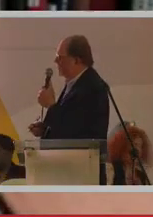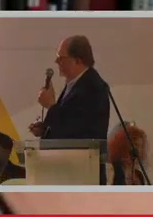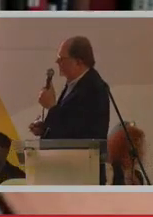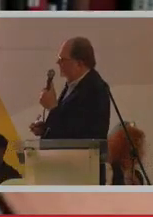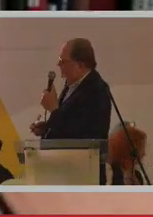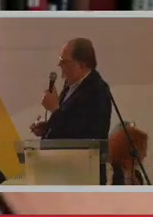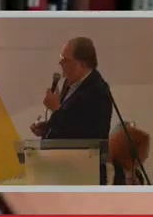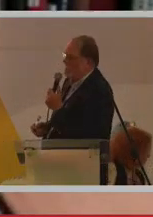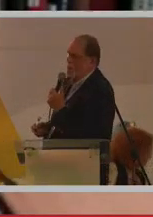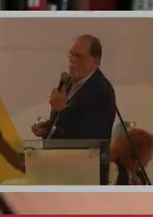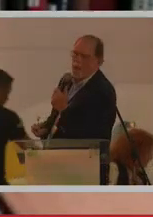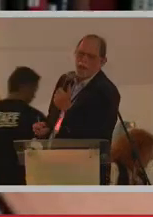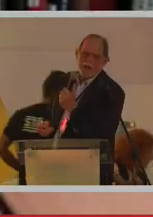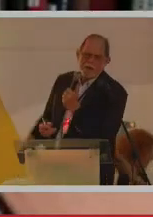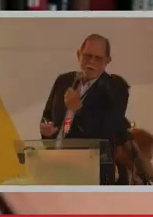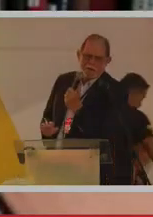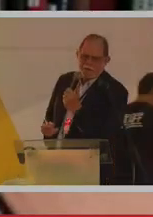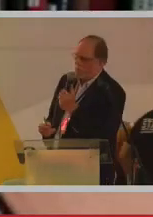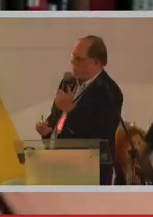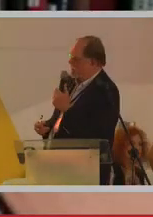Please proceed, doctor.